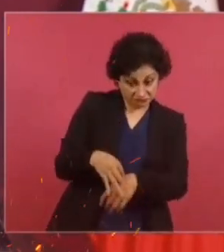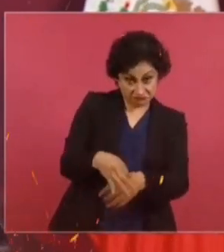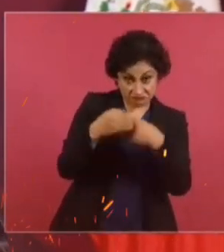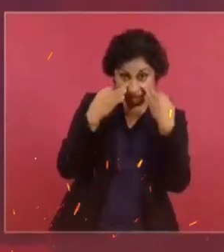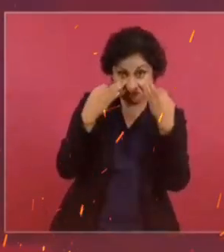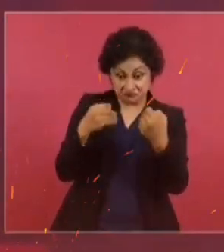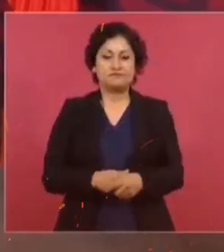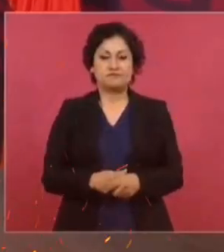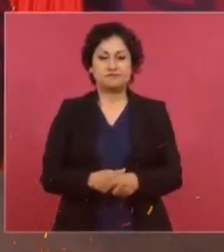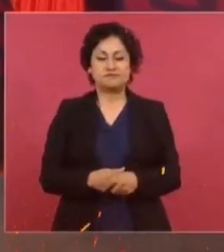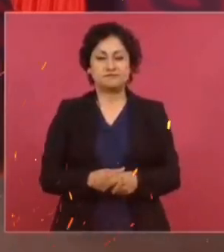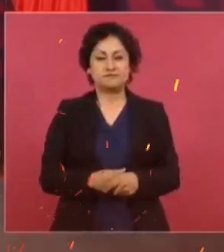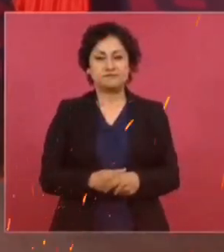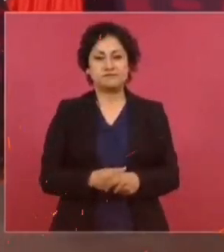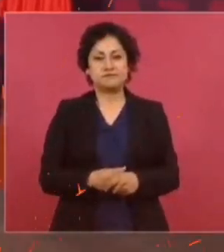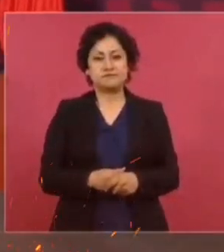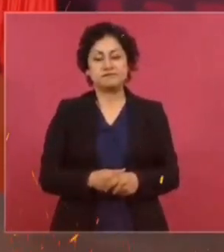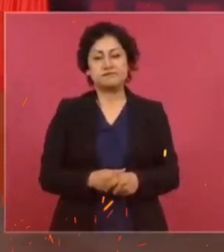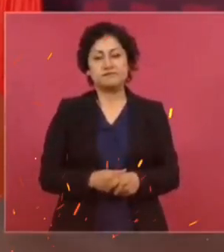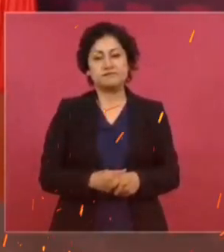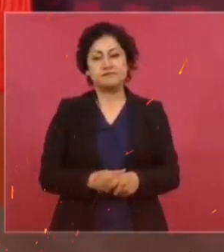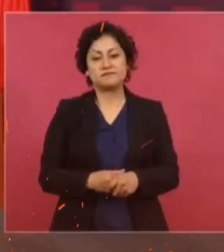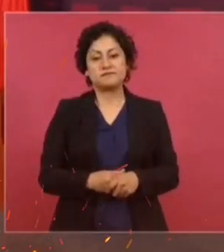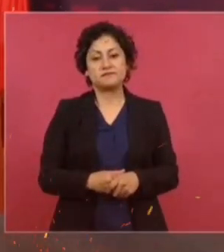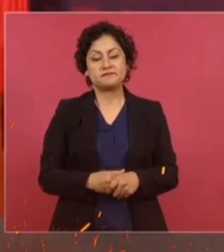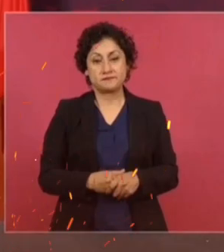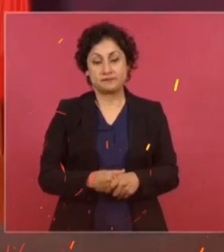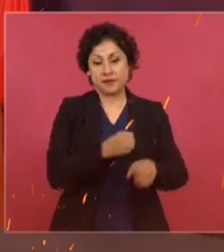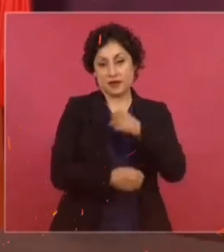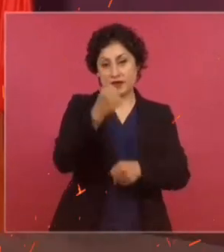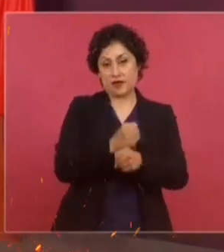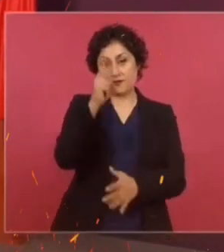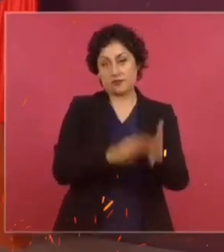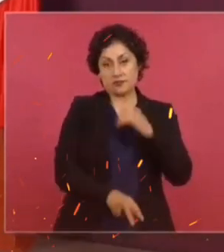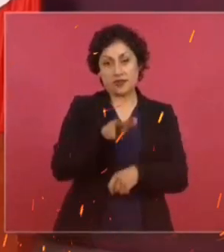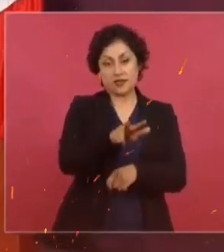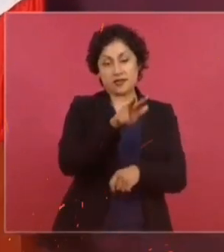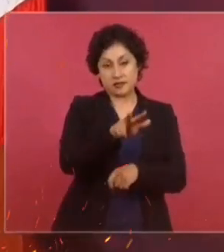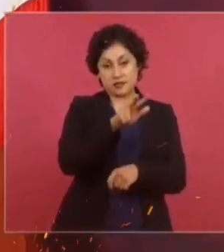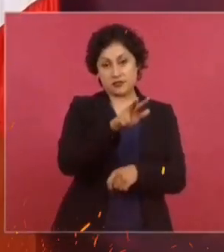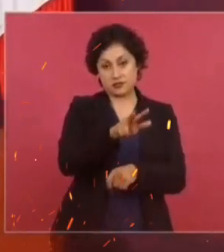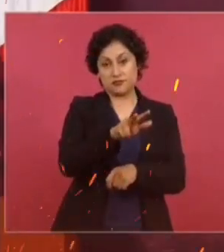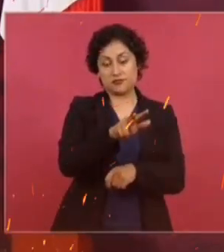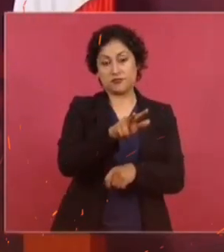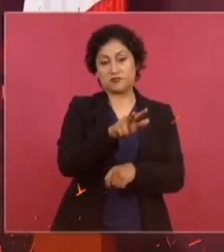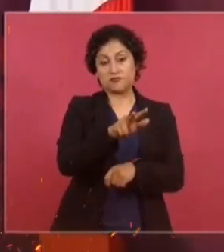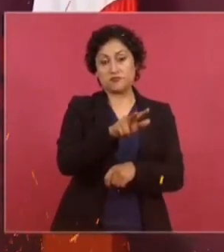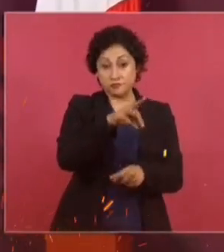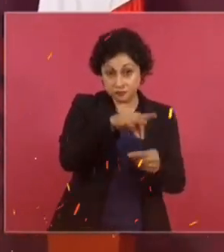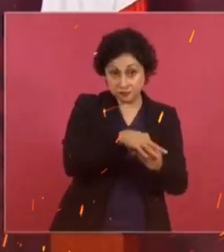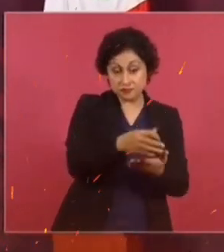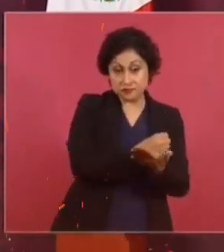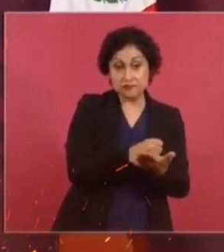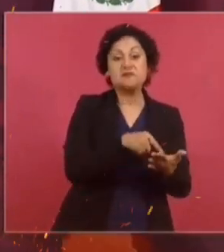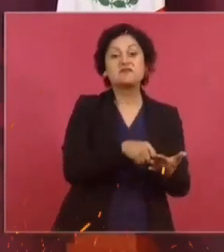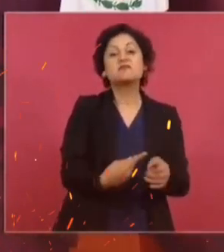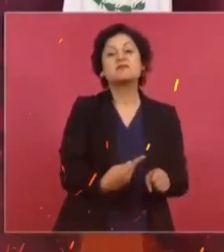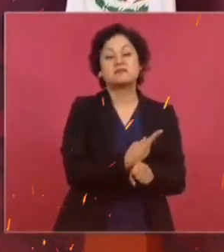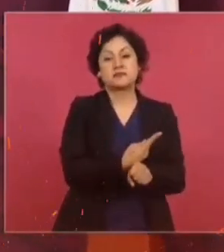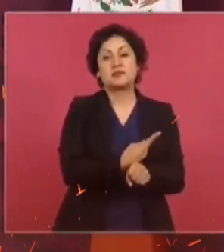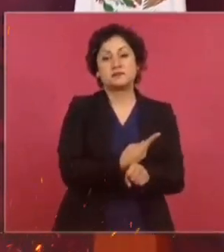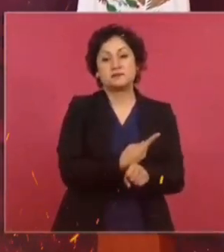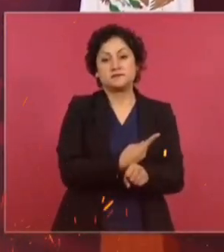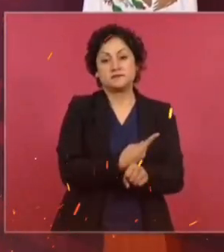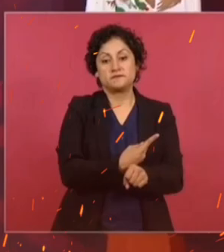defiende al pueblo. Con la elección del 18 se libera el poder